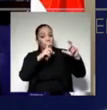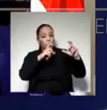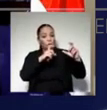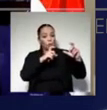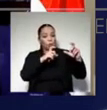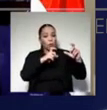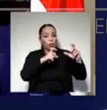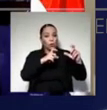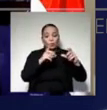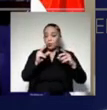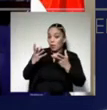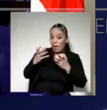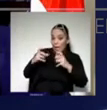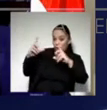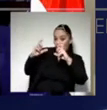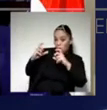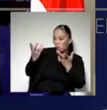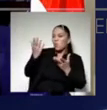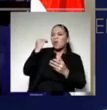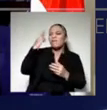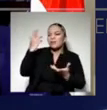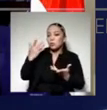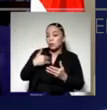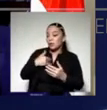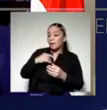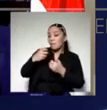¿Tiene problemas de confidencialidad? Doña Jocelyn,